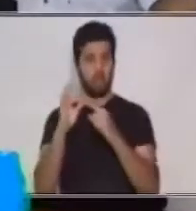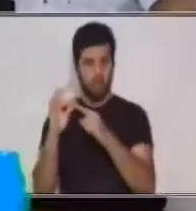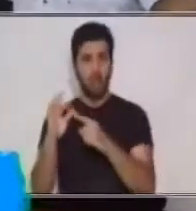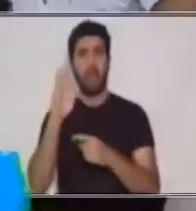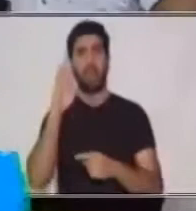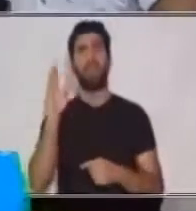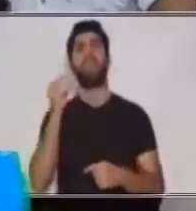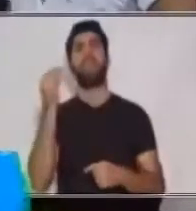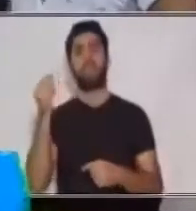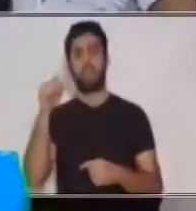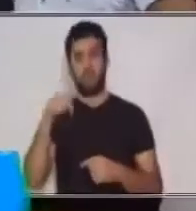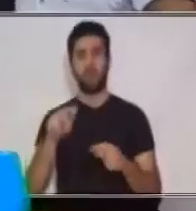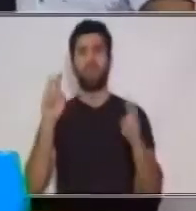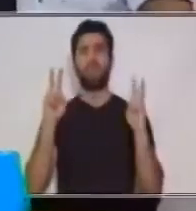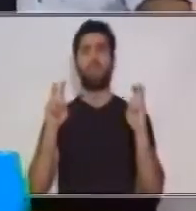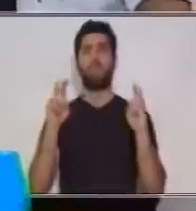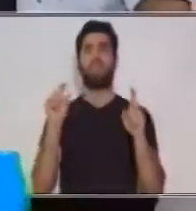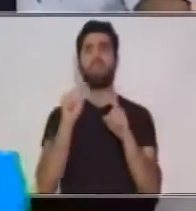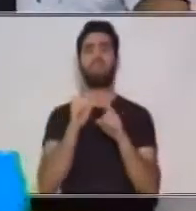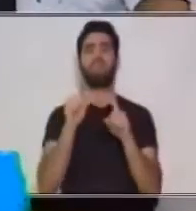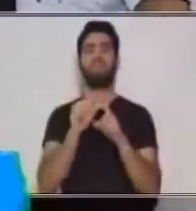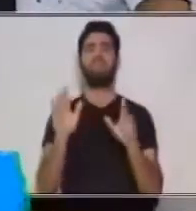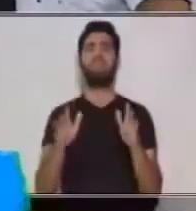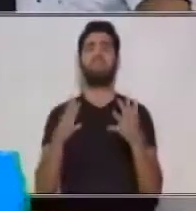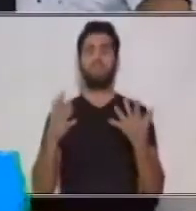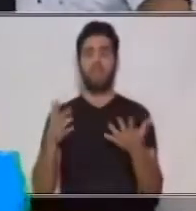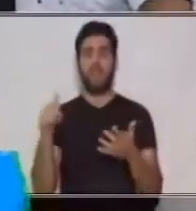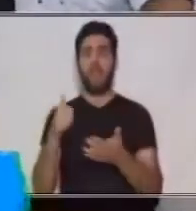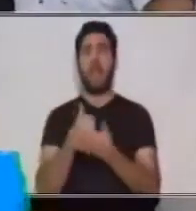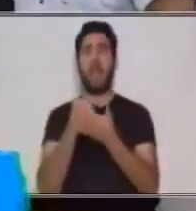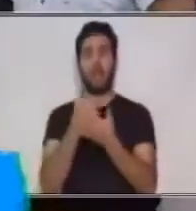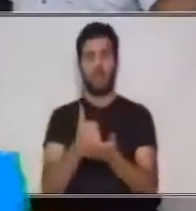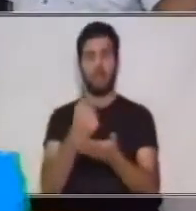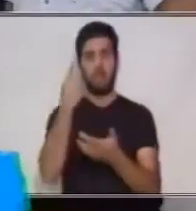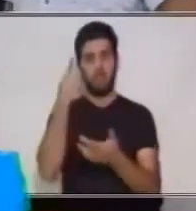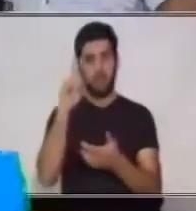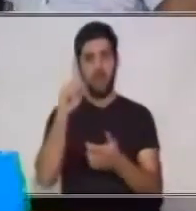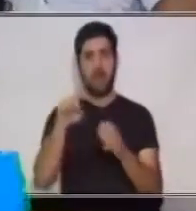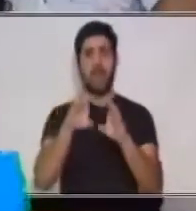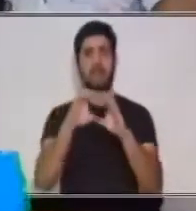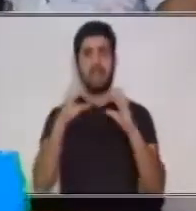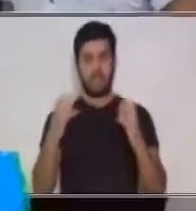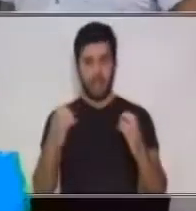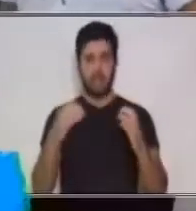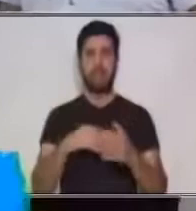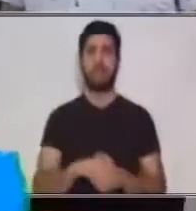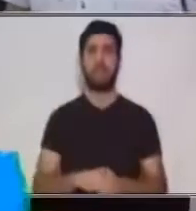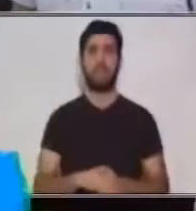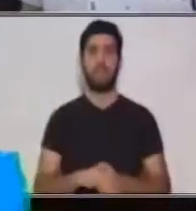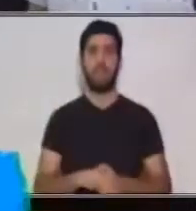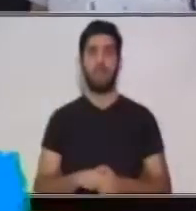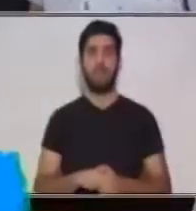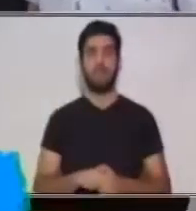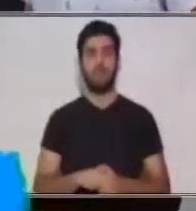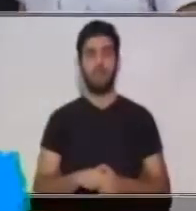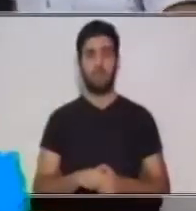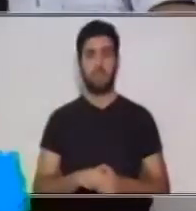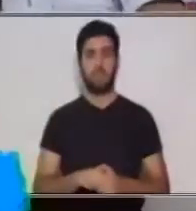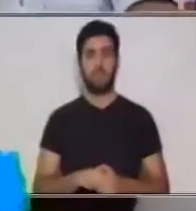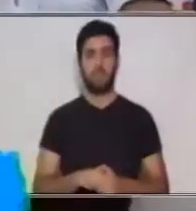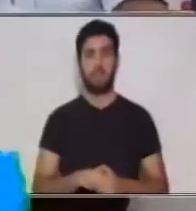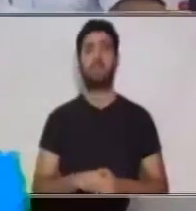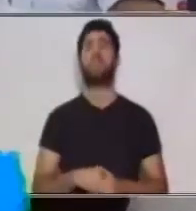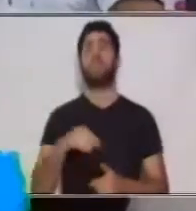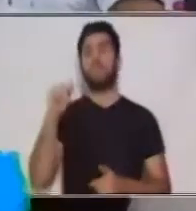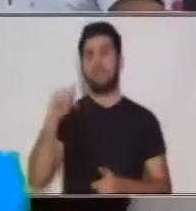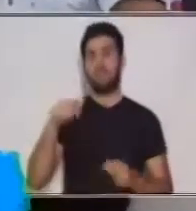palabra que nos va a ayudar en toda nuestra clase y lo que es la congruencia. Congruencia. ¿Sí? La congruencia dice que va